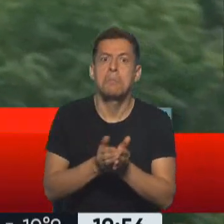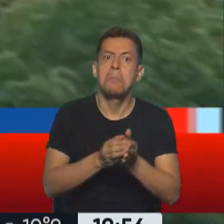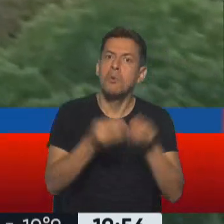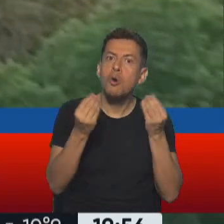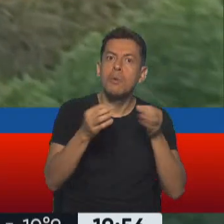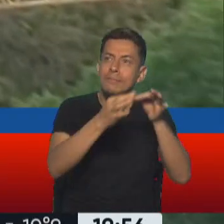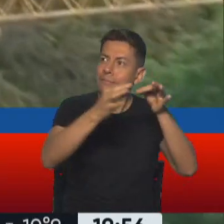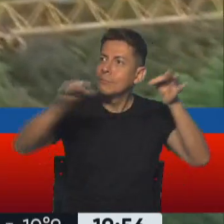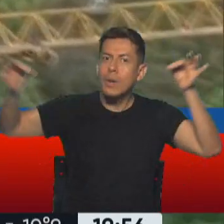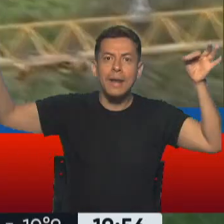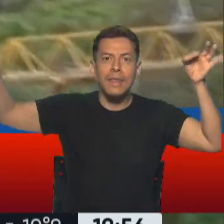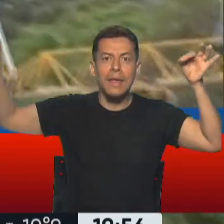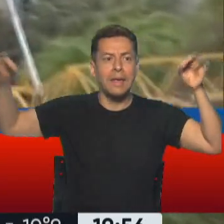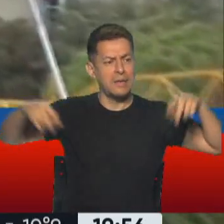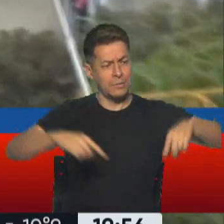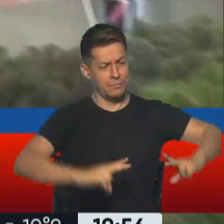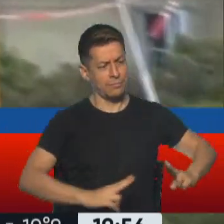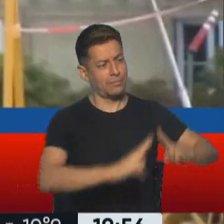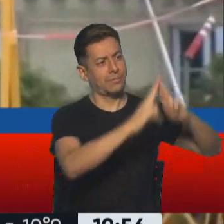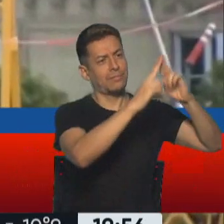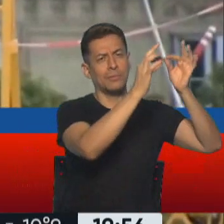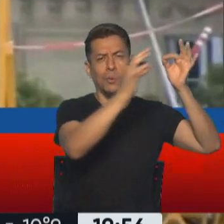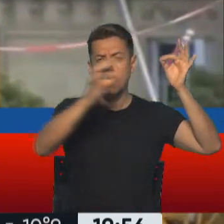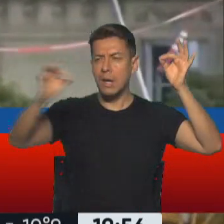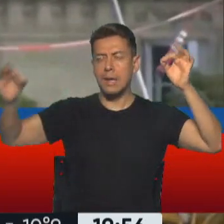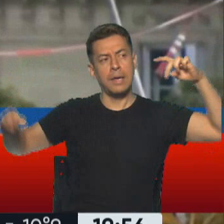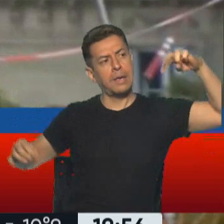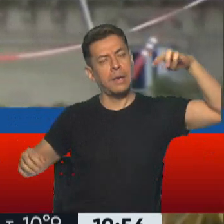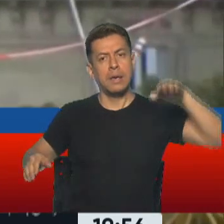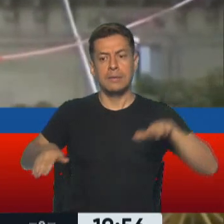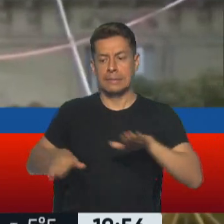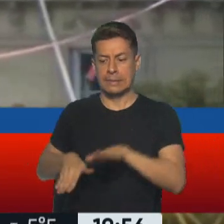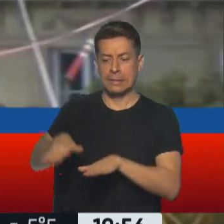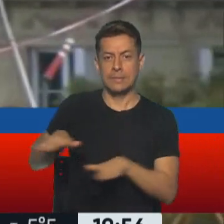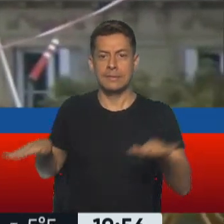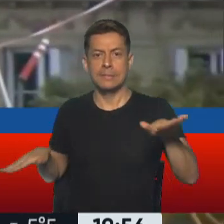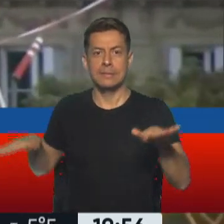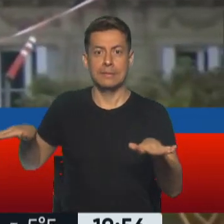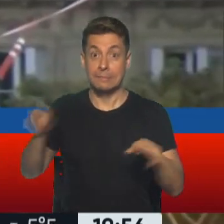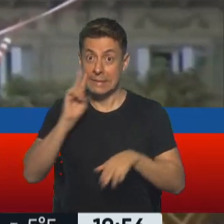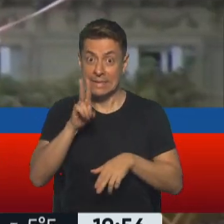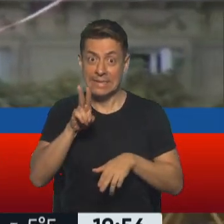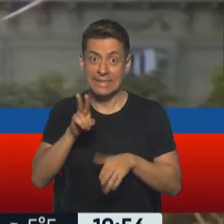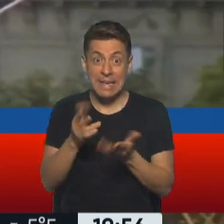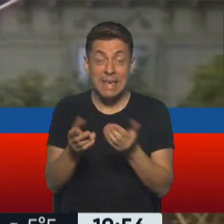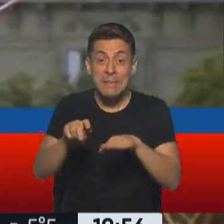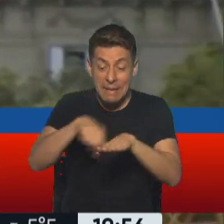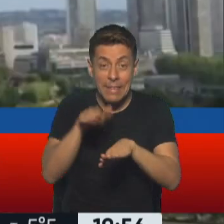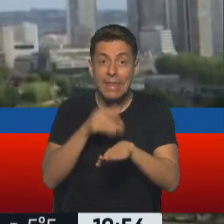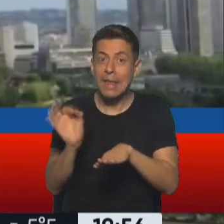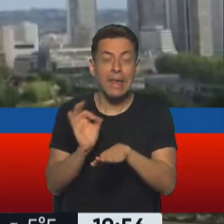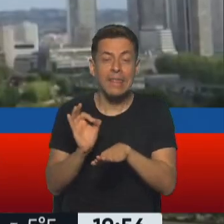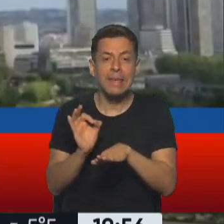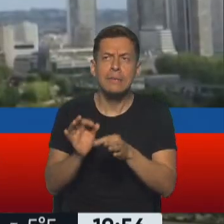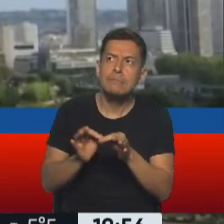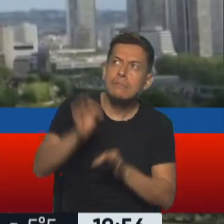lo cruzó en una cuerda. Impresionante. Paulin partió desde la Torre Eiffel y caminó descalzo, encima descalzo. Sí, claro. Unos 600 metros